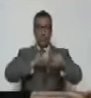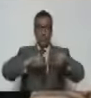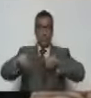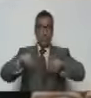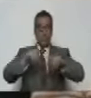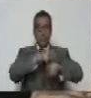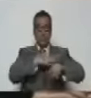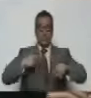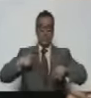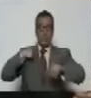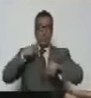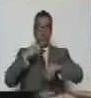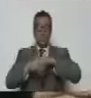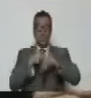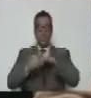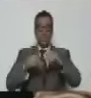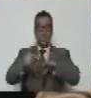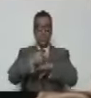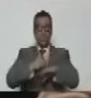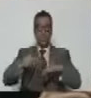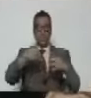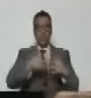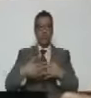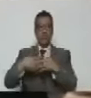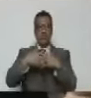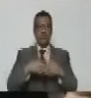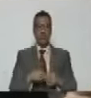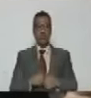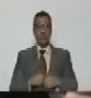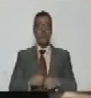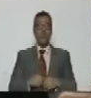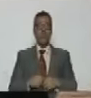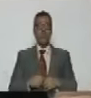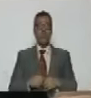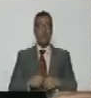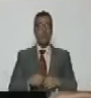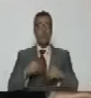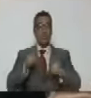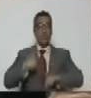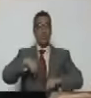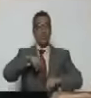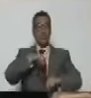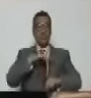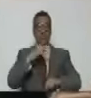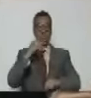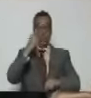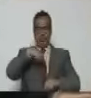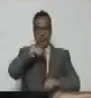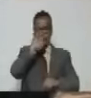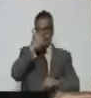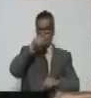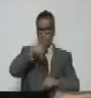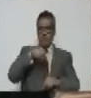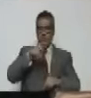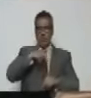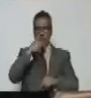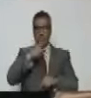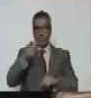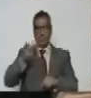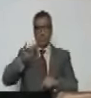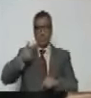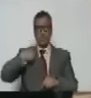nos quiere imponer el gobierno yanqui. Y lo más vergonzoso es que esta política